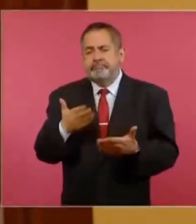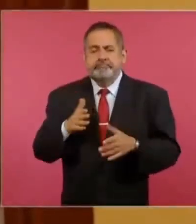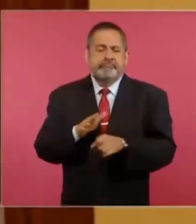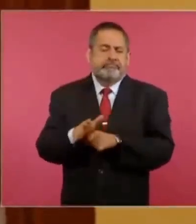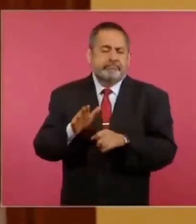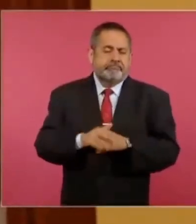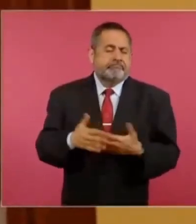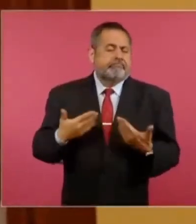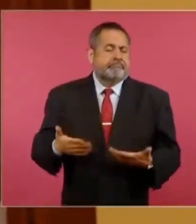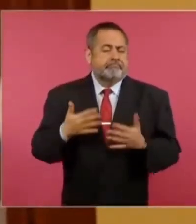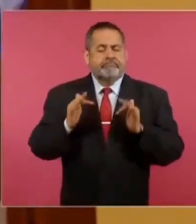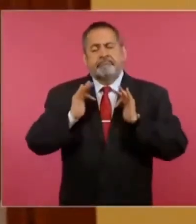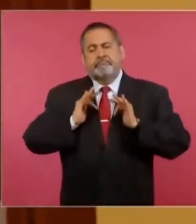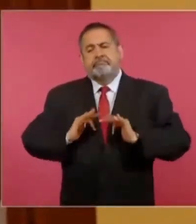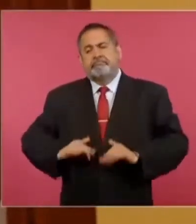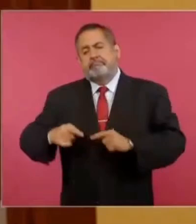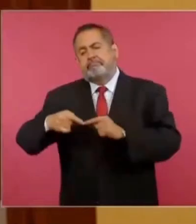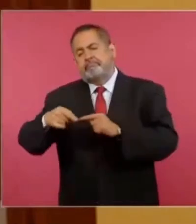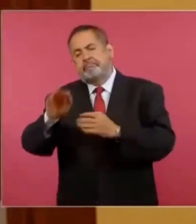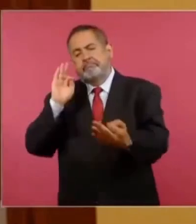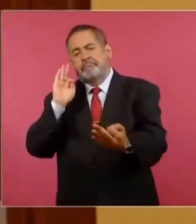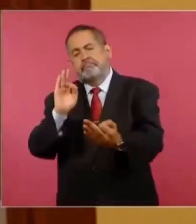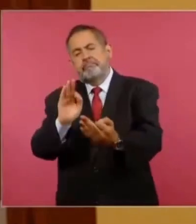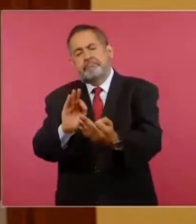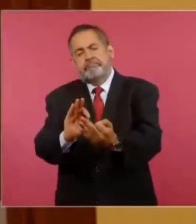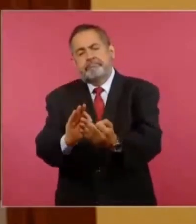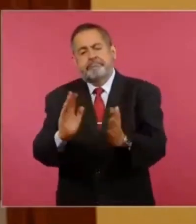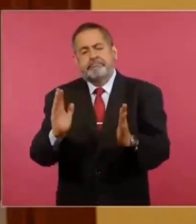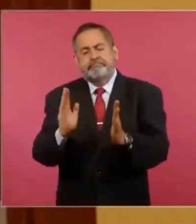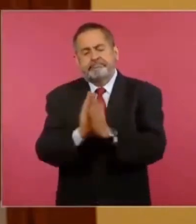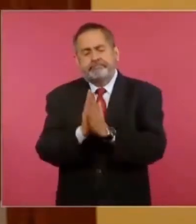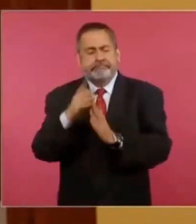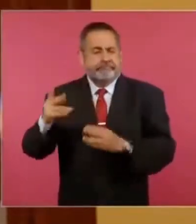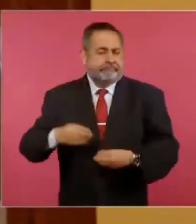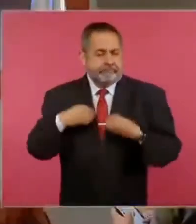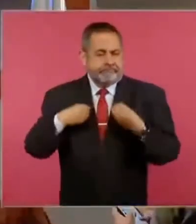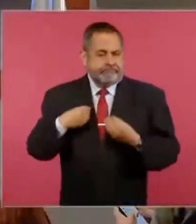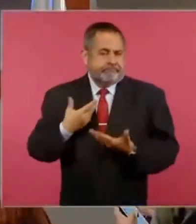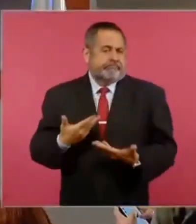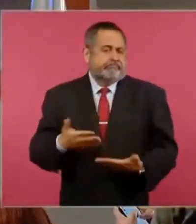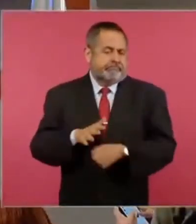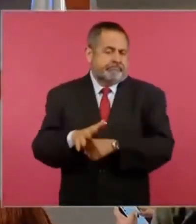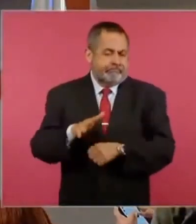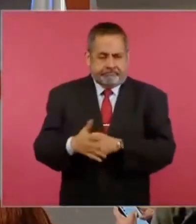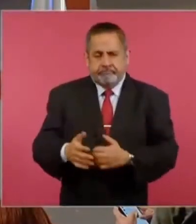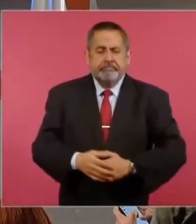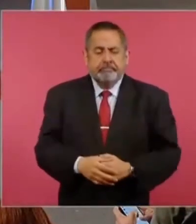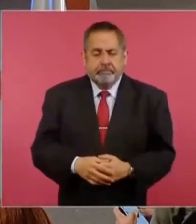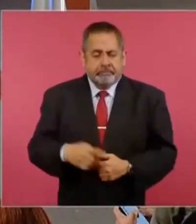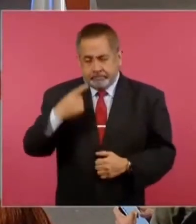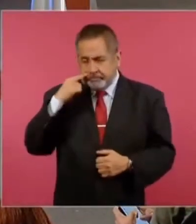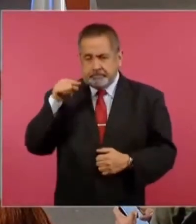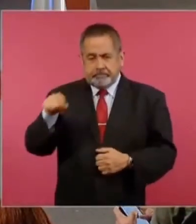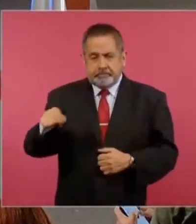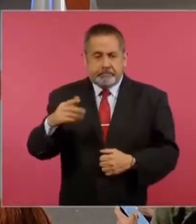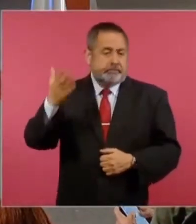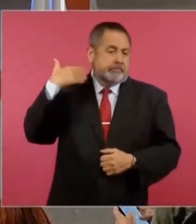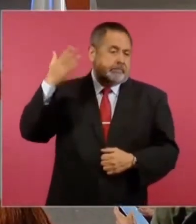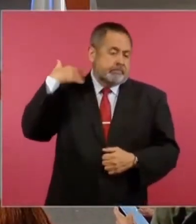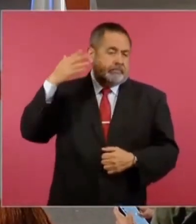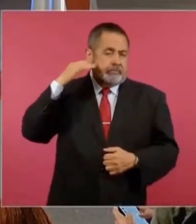poco de tranquilidad en el último tramo de su existencia. Pero miren cómo era la ley